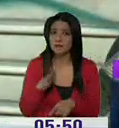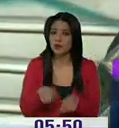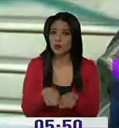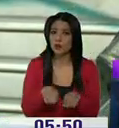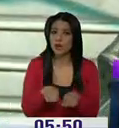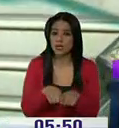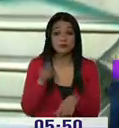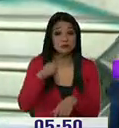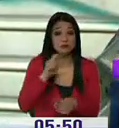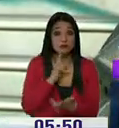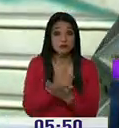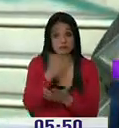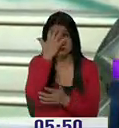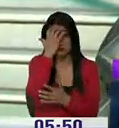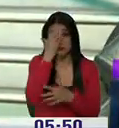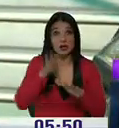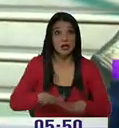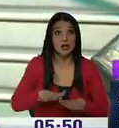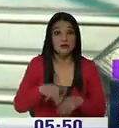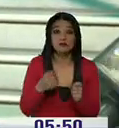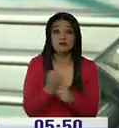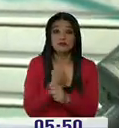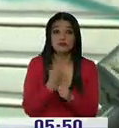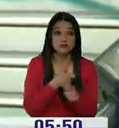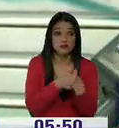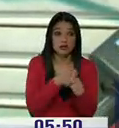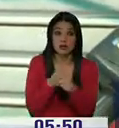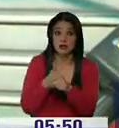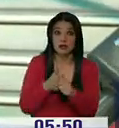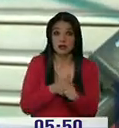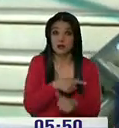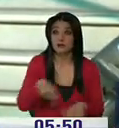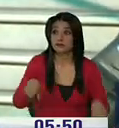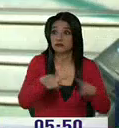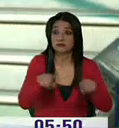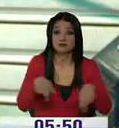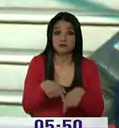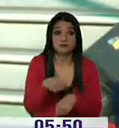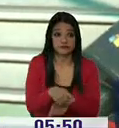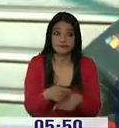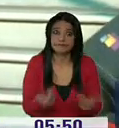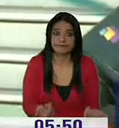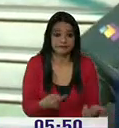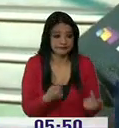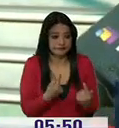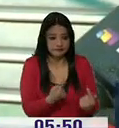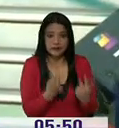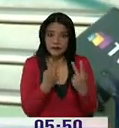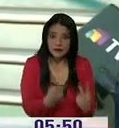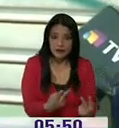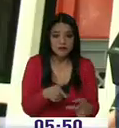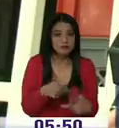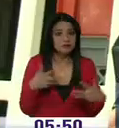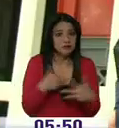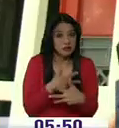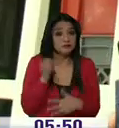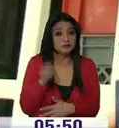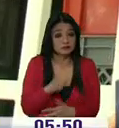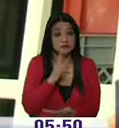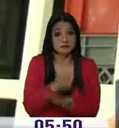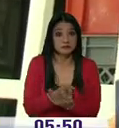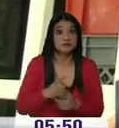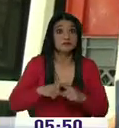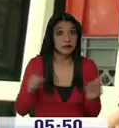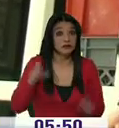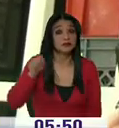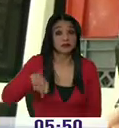Bastante preocupante porque nosotros aquí trabajamos cerca y estamos expuestos y estamos súper asustados, la verdad. Pero sí